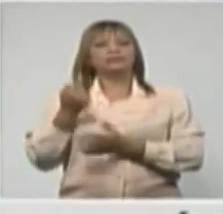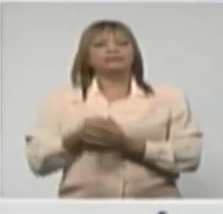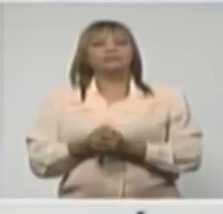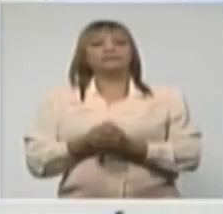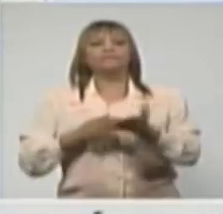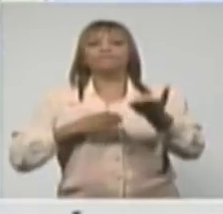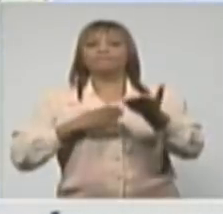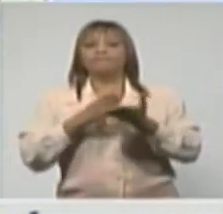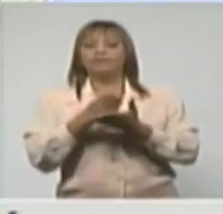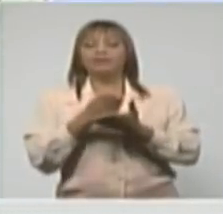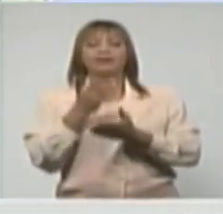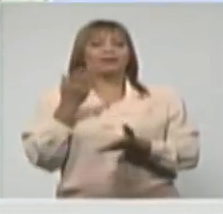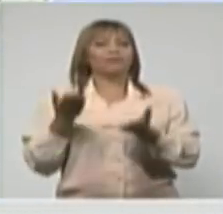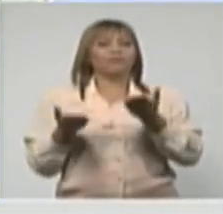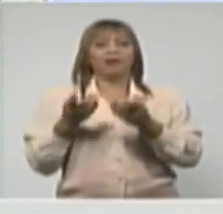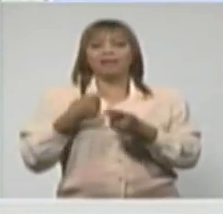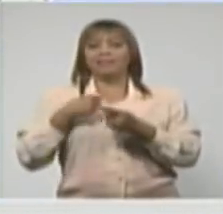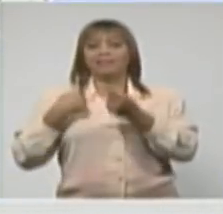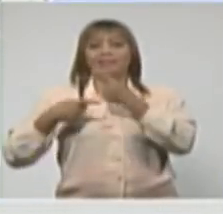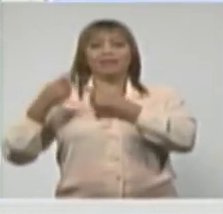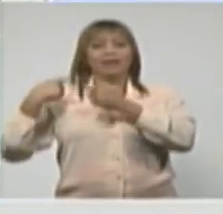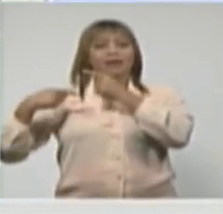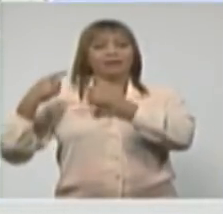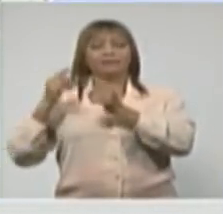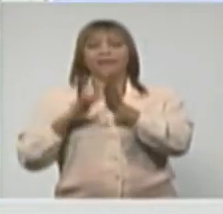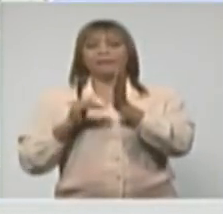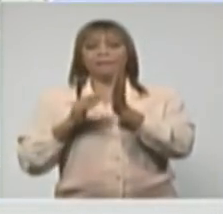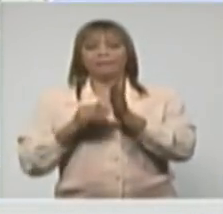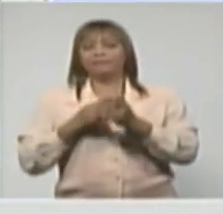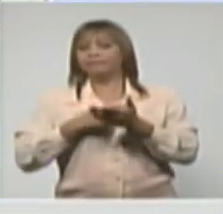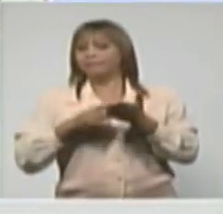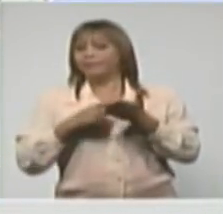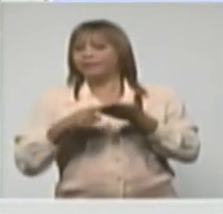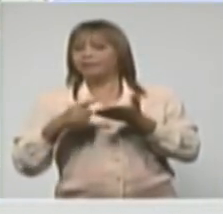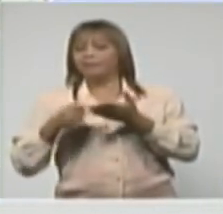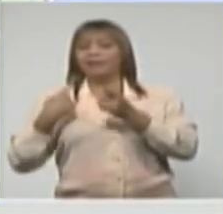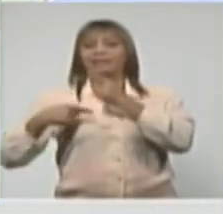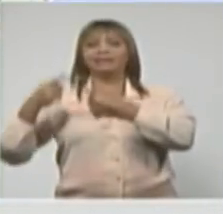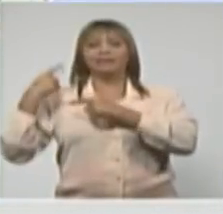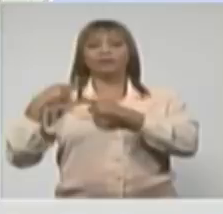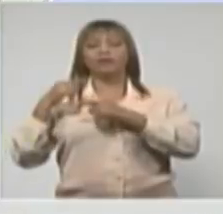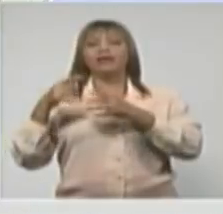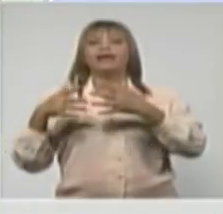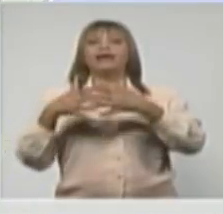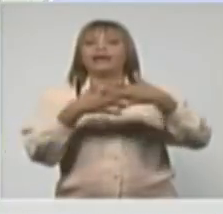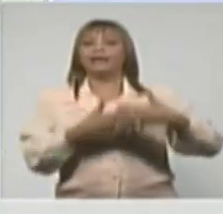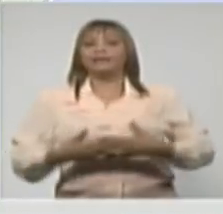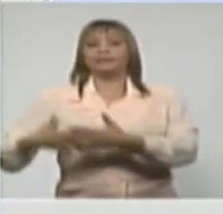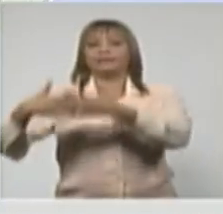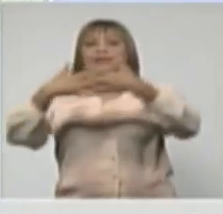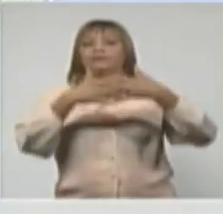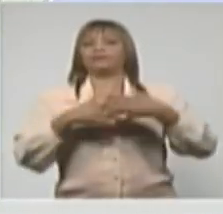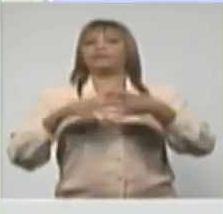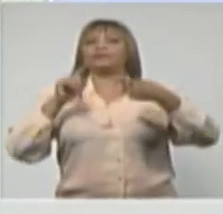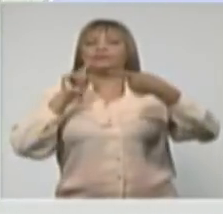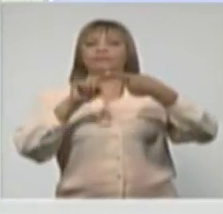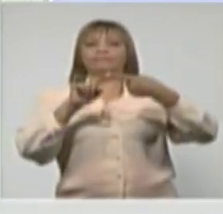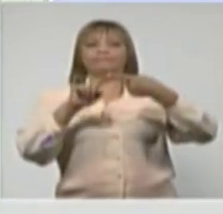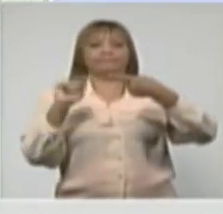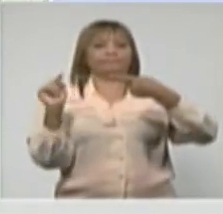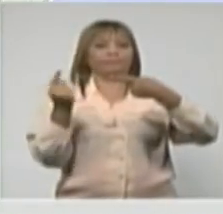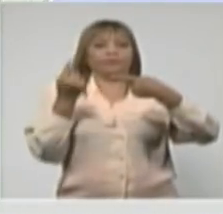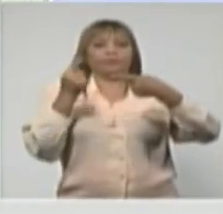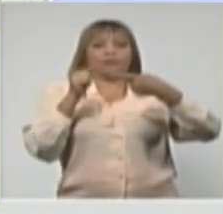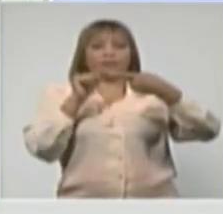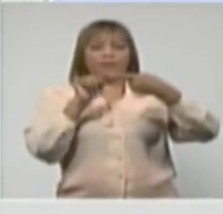días anteriores, como en semanas anteriores ya. Estados Unidos en primer lugar, en estos